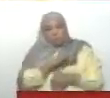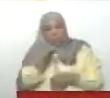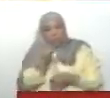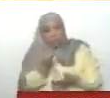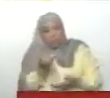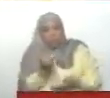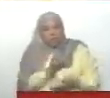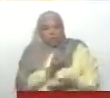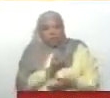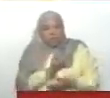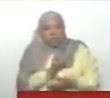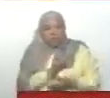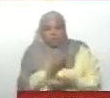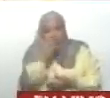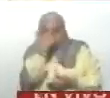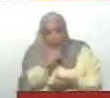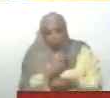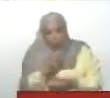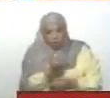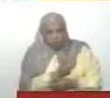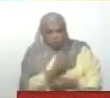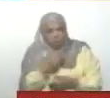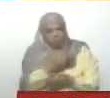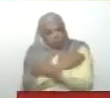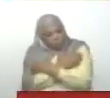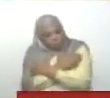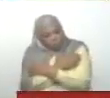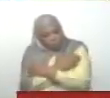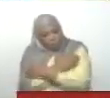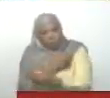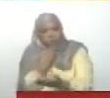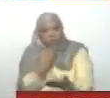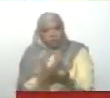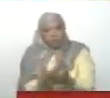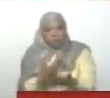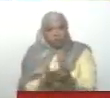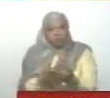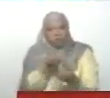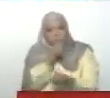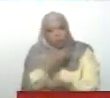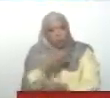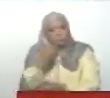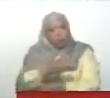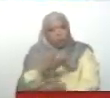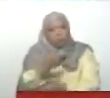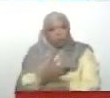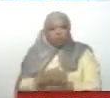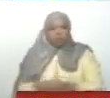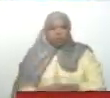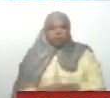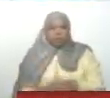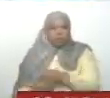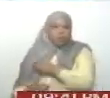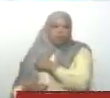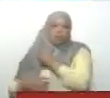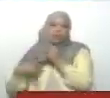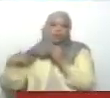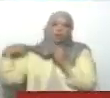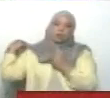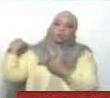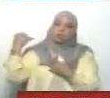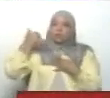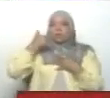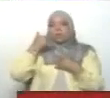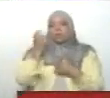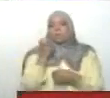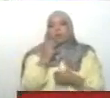identidad. Es importantísimo que, y lo felicito por esa iniciativa. Claro, porque a los muchachos, fíjate, aquí en teléfono. Sí. Tú tienes un